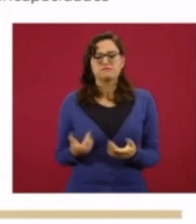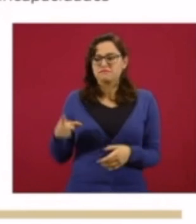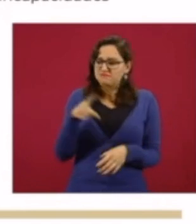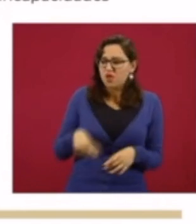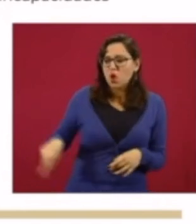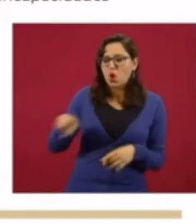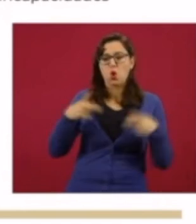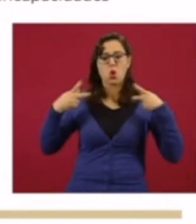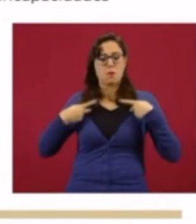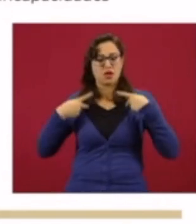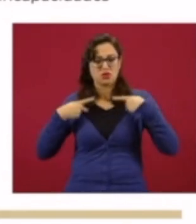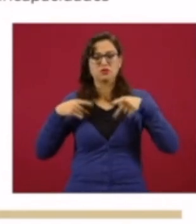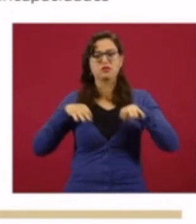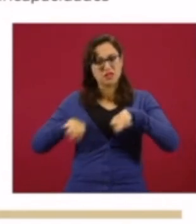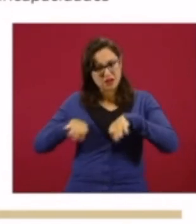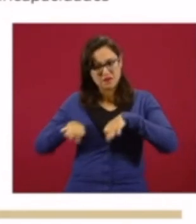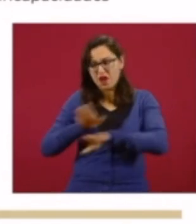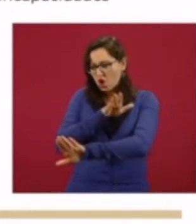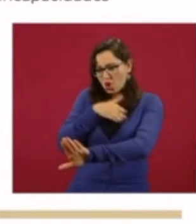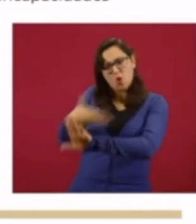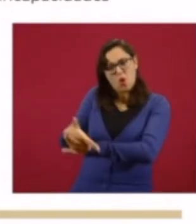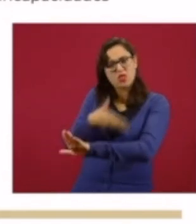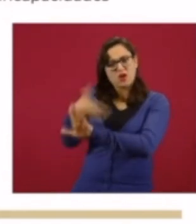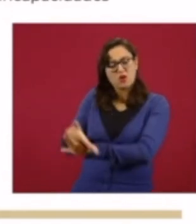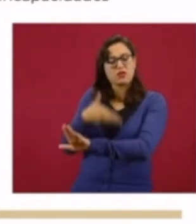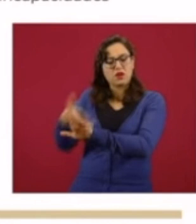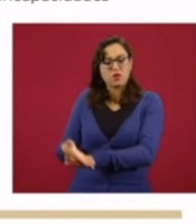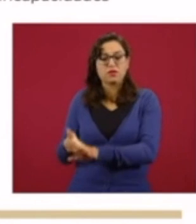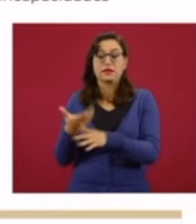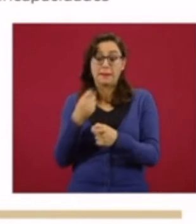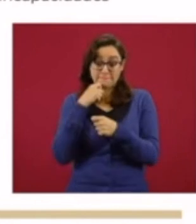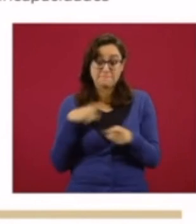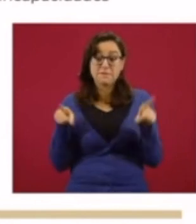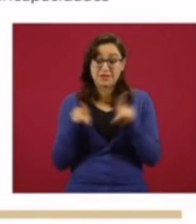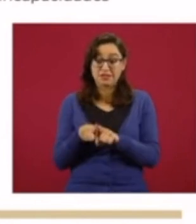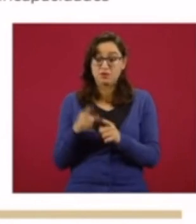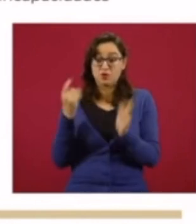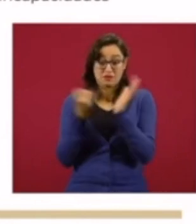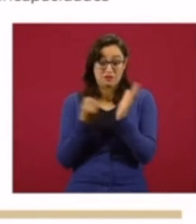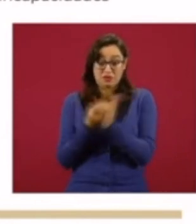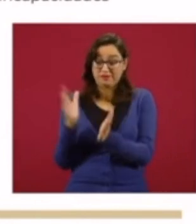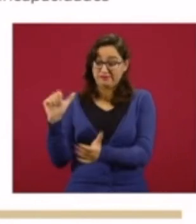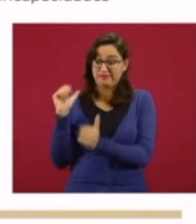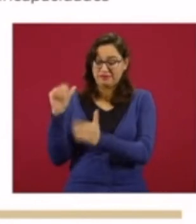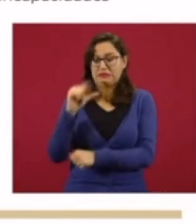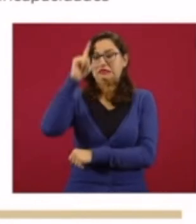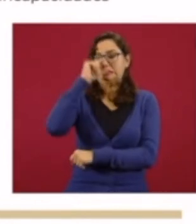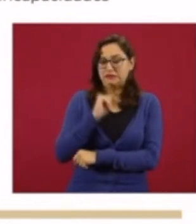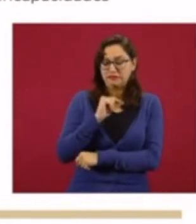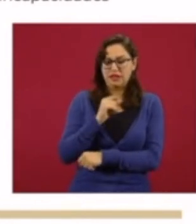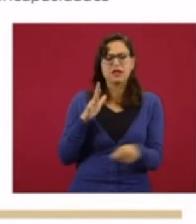los trabajadores y a la hacienda pública en el caso de las principales afectaciones de los trabajadores una